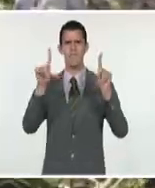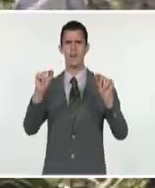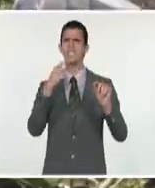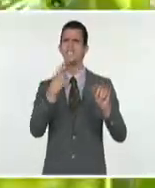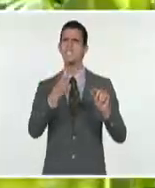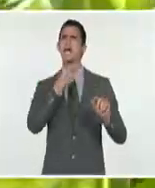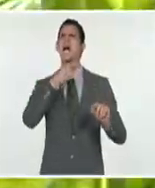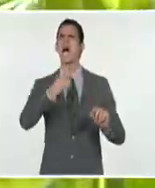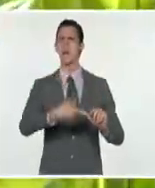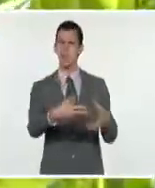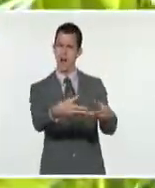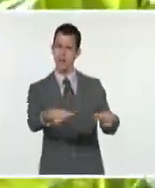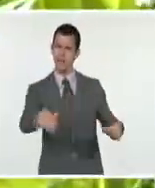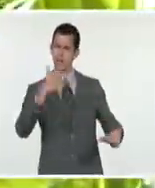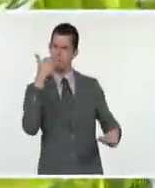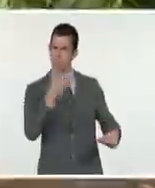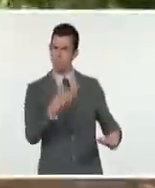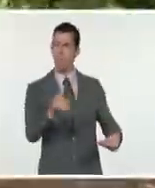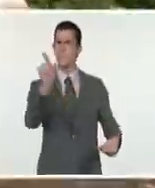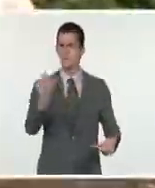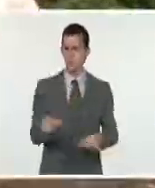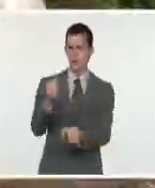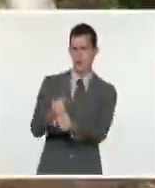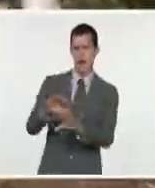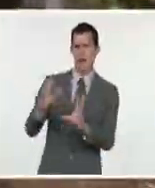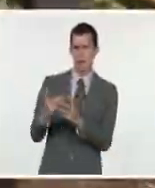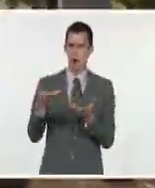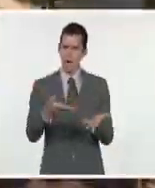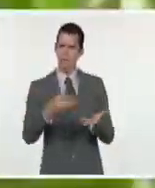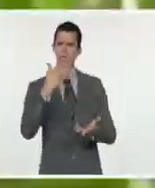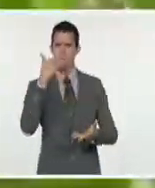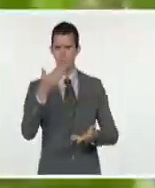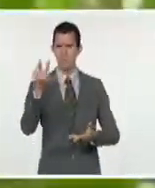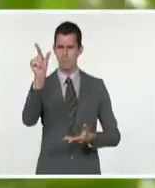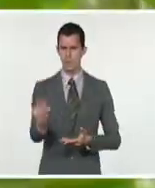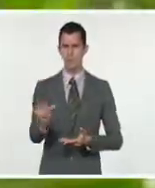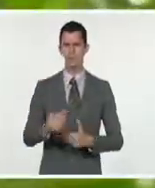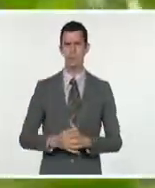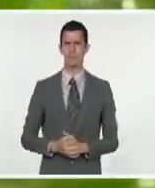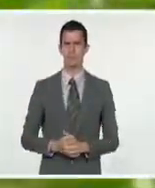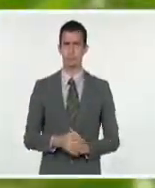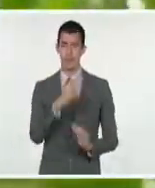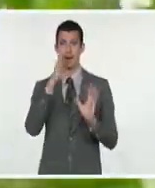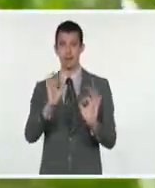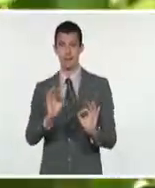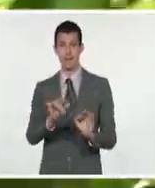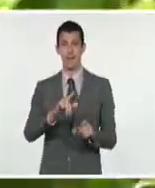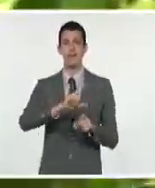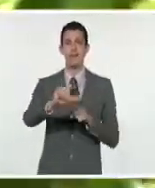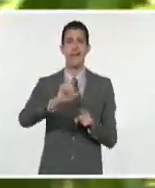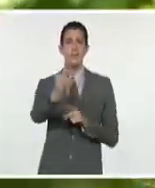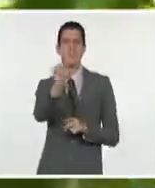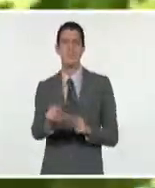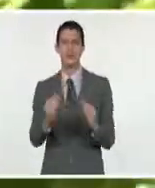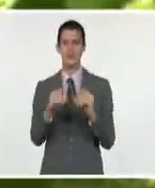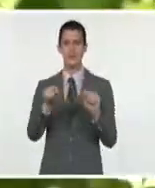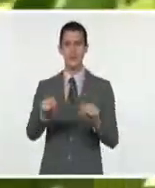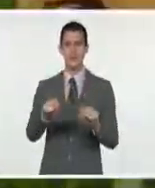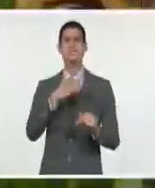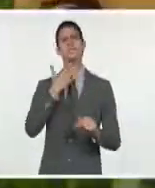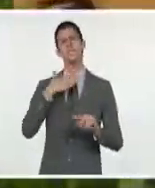Y es precisamente este concepto martiano el que también impulsa hoy a los campesinos a potenciar las producciones agrícolas para beneficio económico